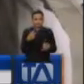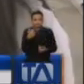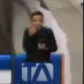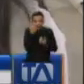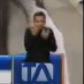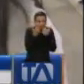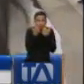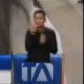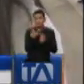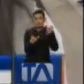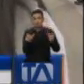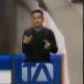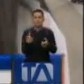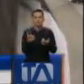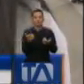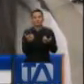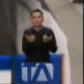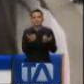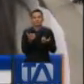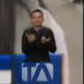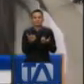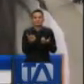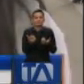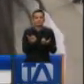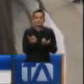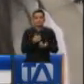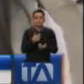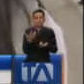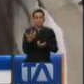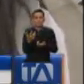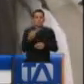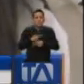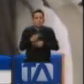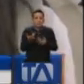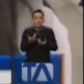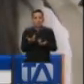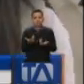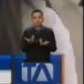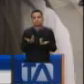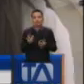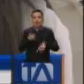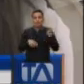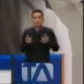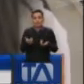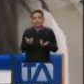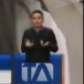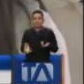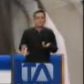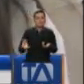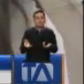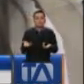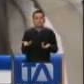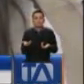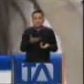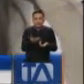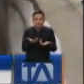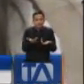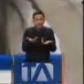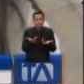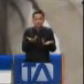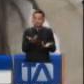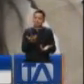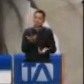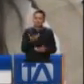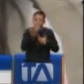Hay personas que no cuidan sus manos y a propósito tocan nuestras partes y es